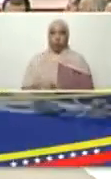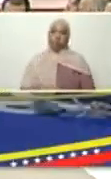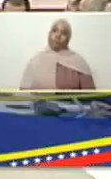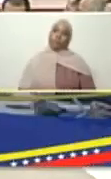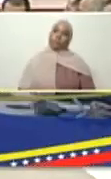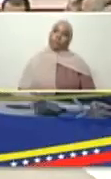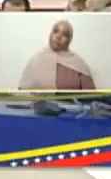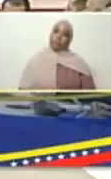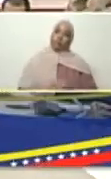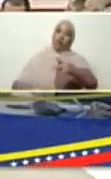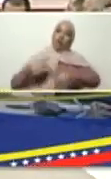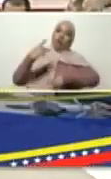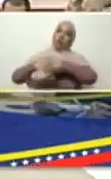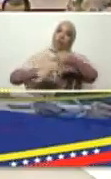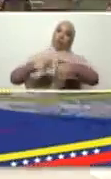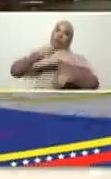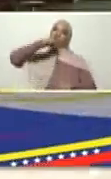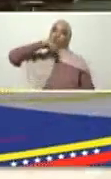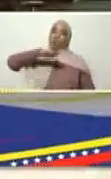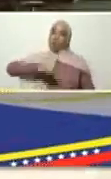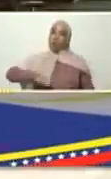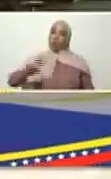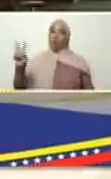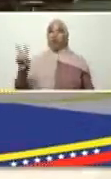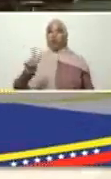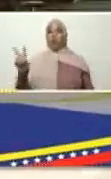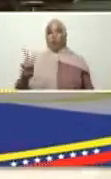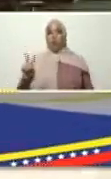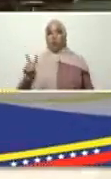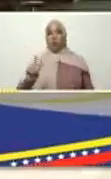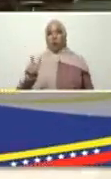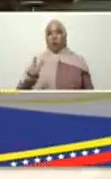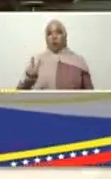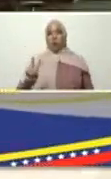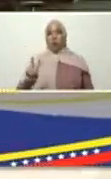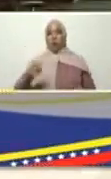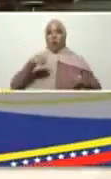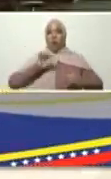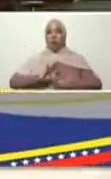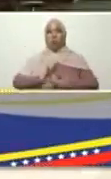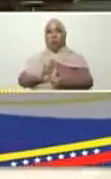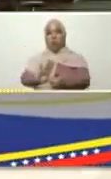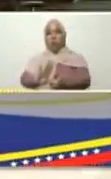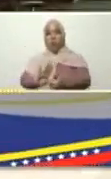Y el proceso histórico que ha vivido Venezuela, así lo ha demostrado.